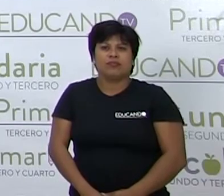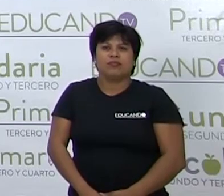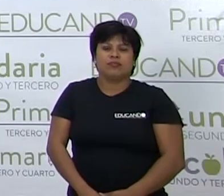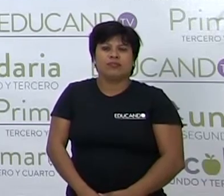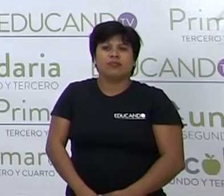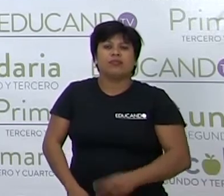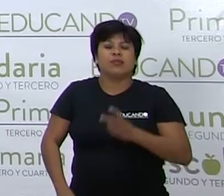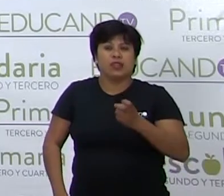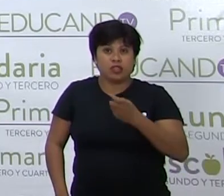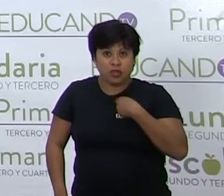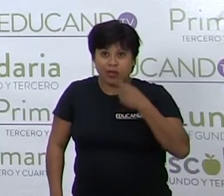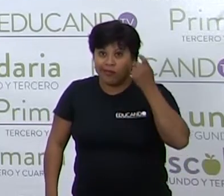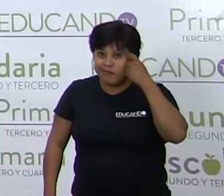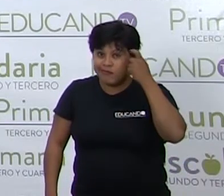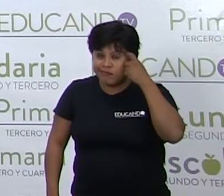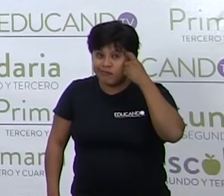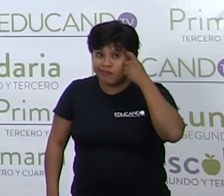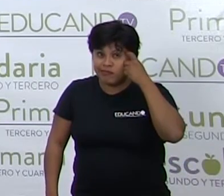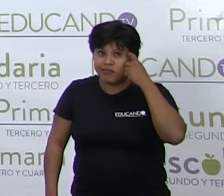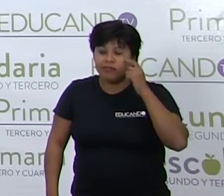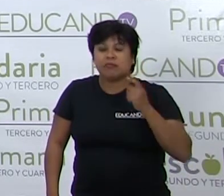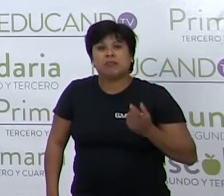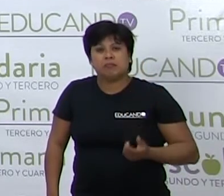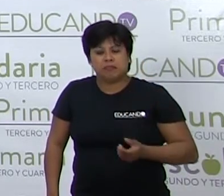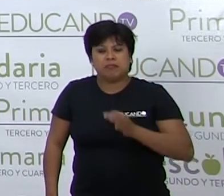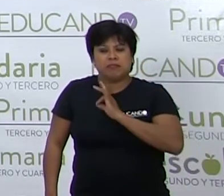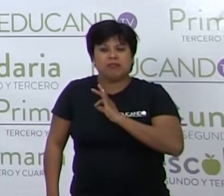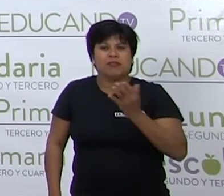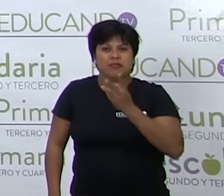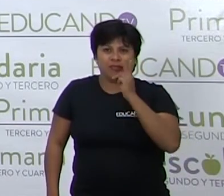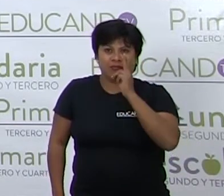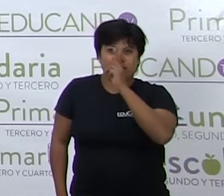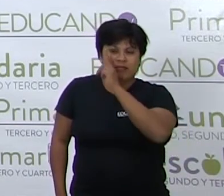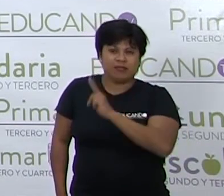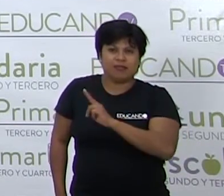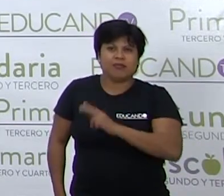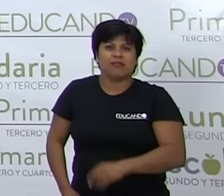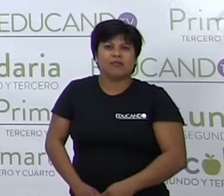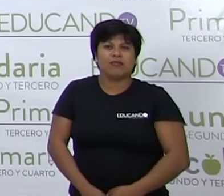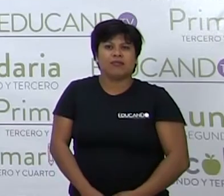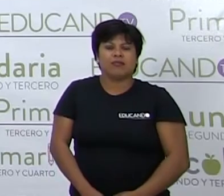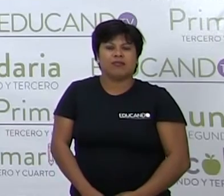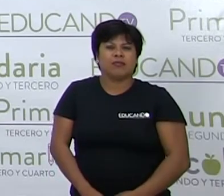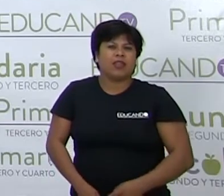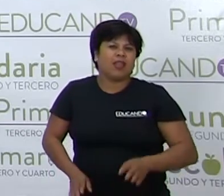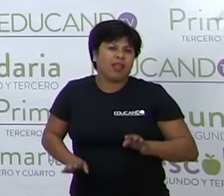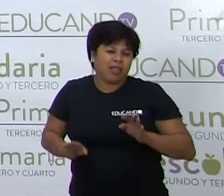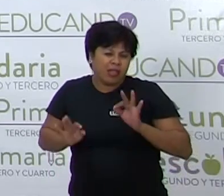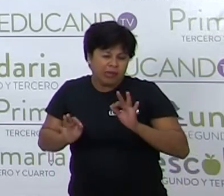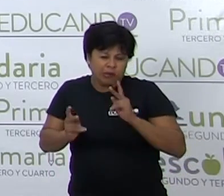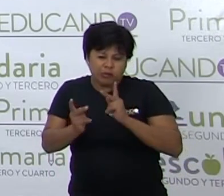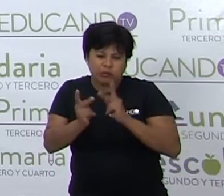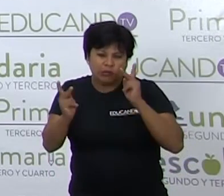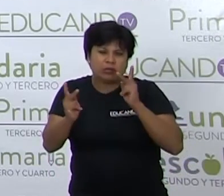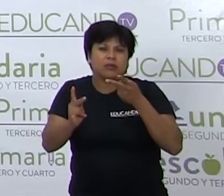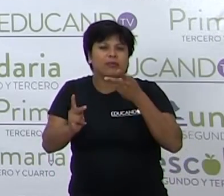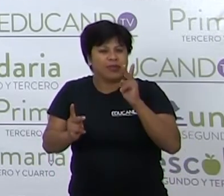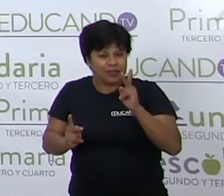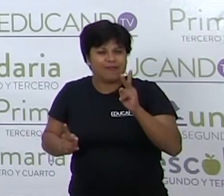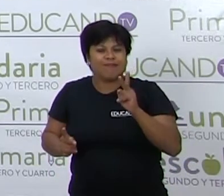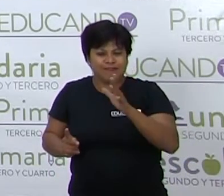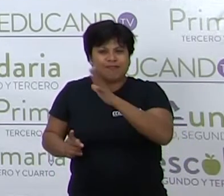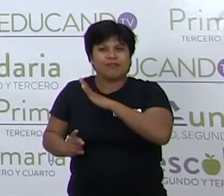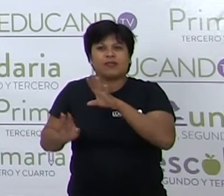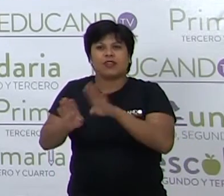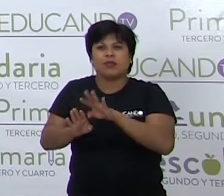y voy a tomar en cuenta pues voy a trazar este camino acá voy a apoyarme más o menos no está con esa actitud pero tiene